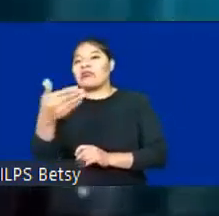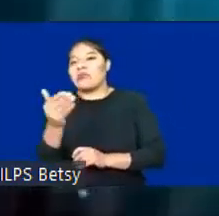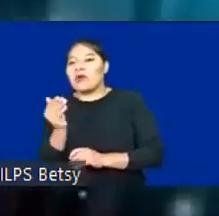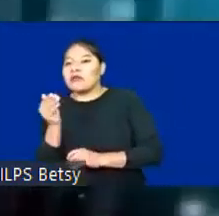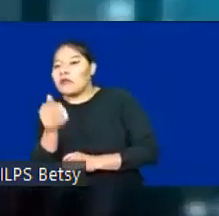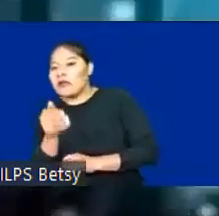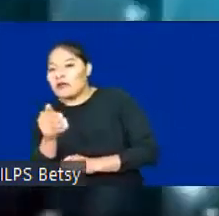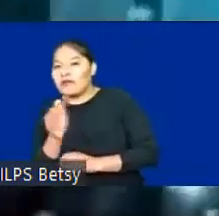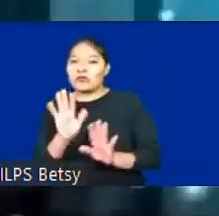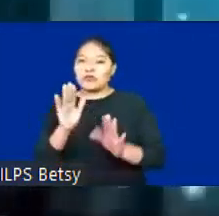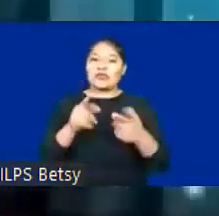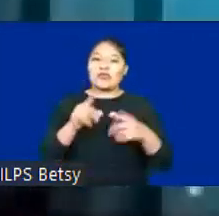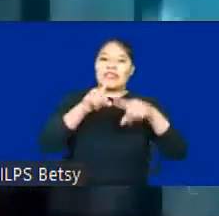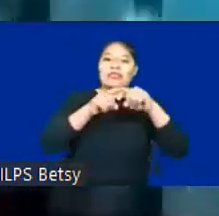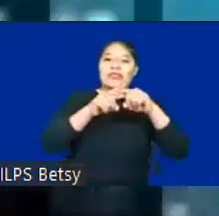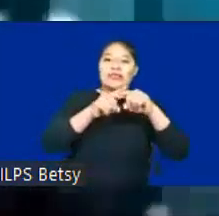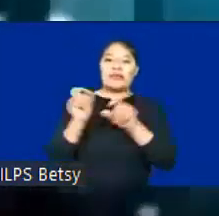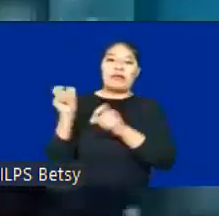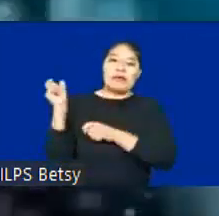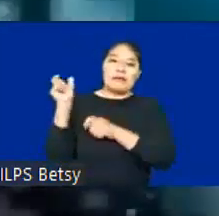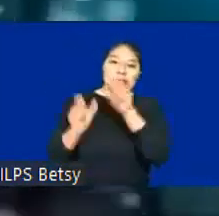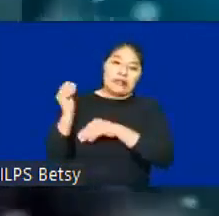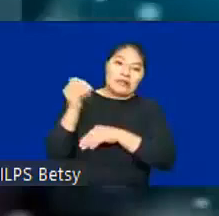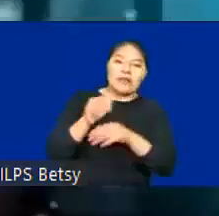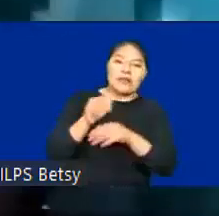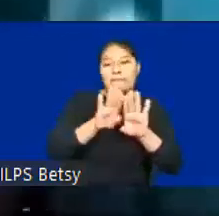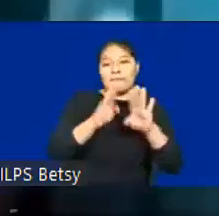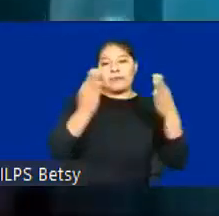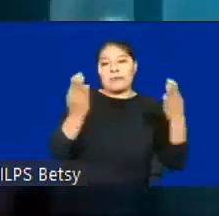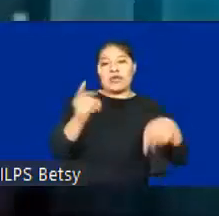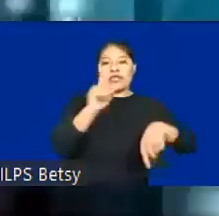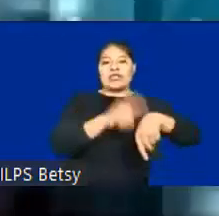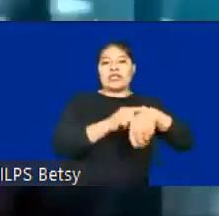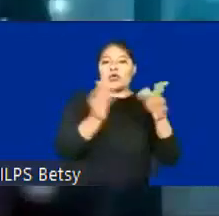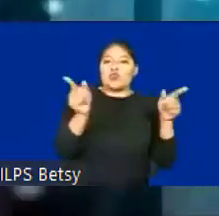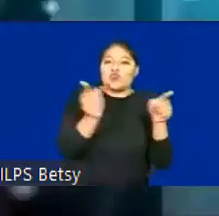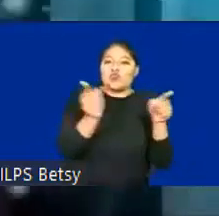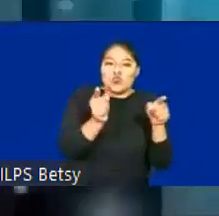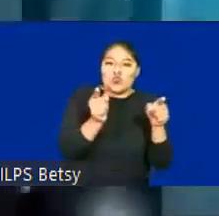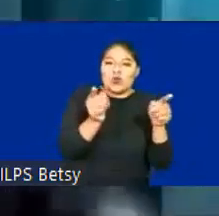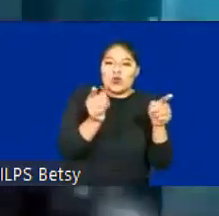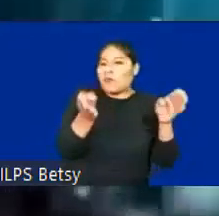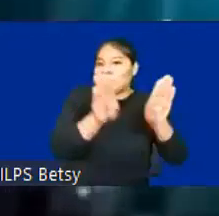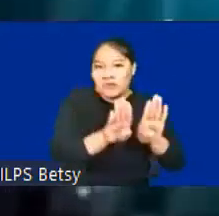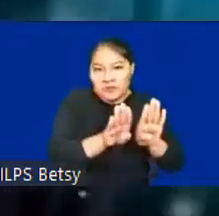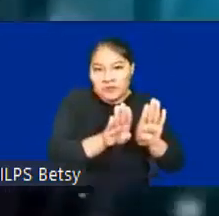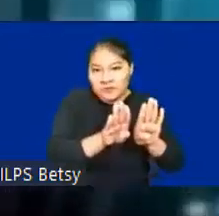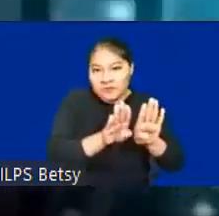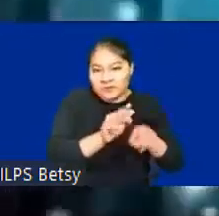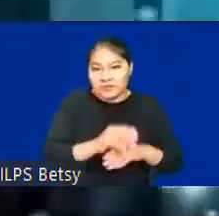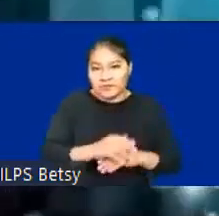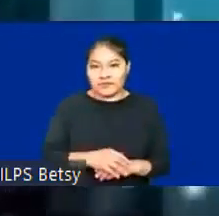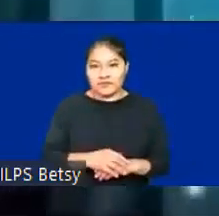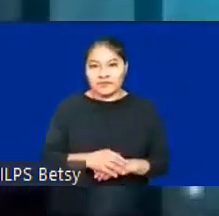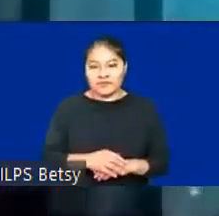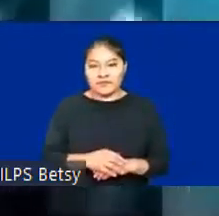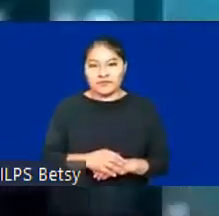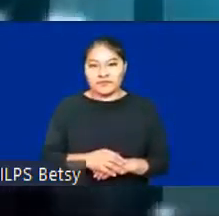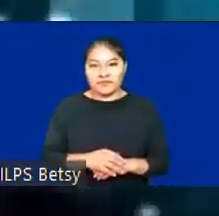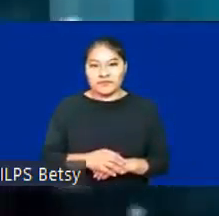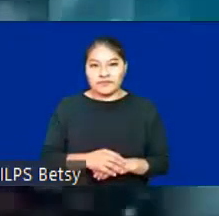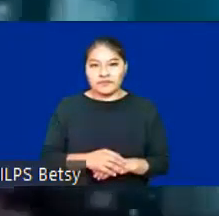función al estado situacional en temas de salud. Sin embargo, terminamos el año